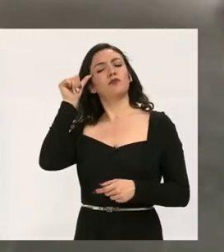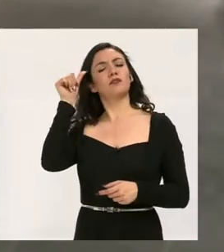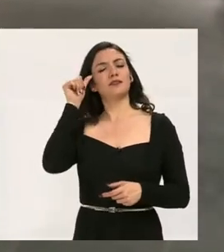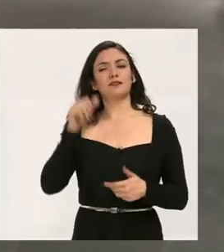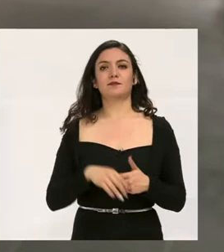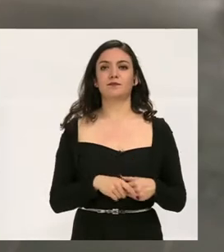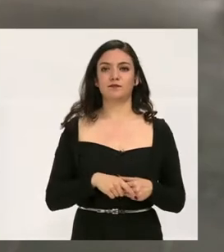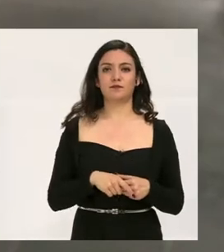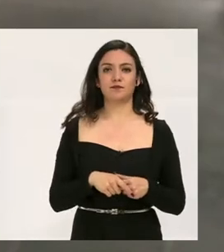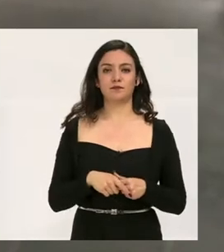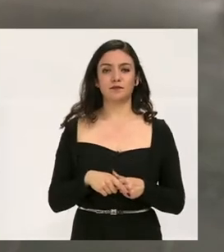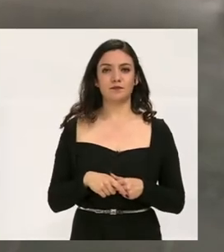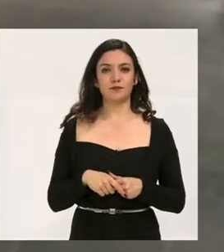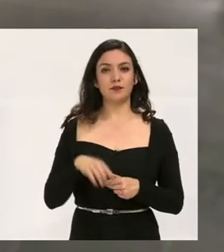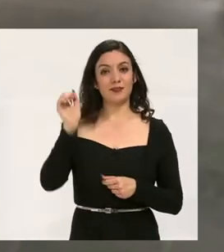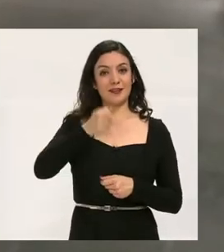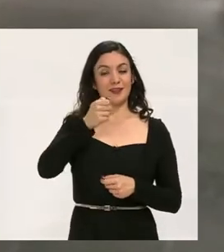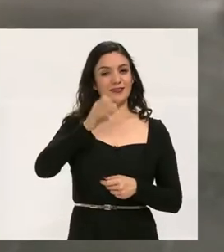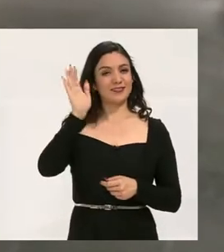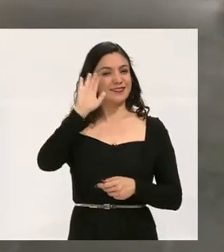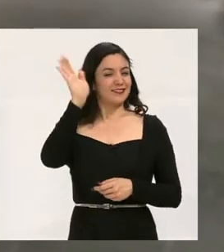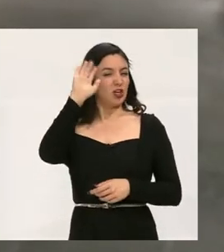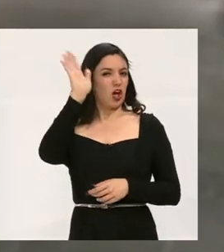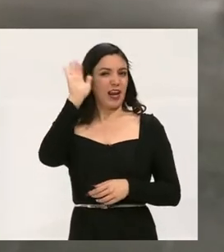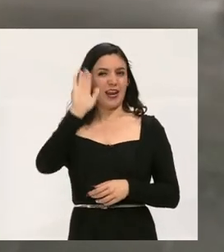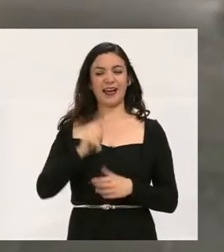y un saludito